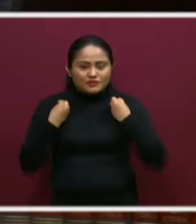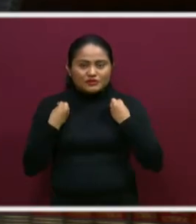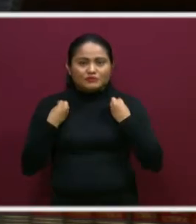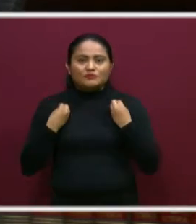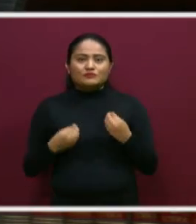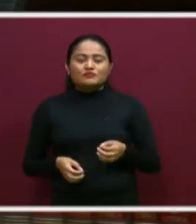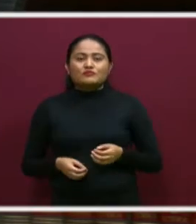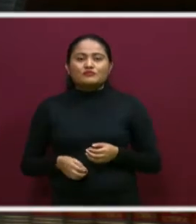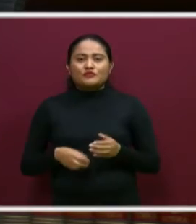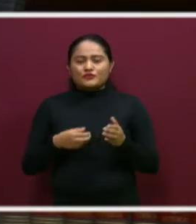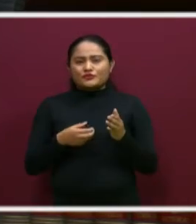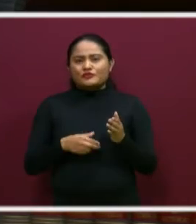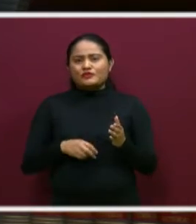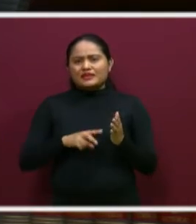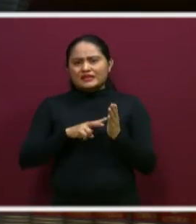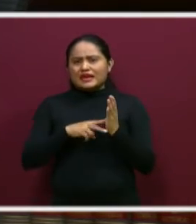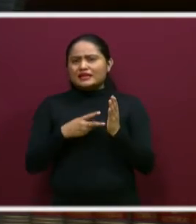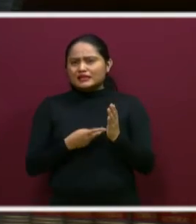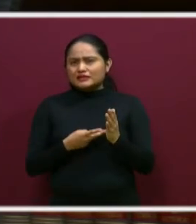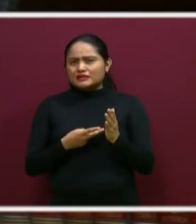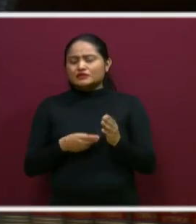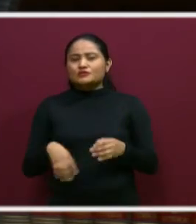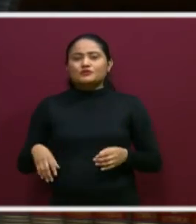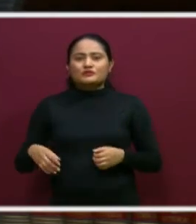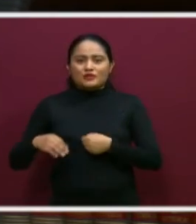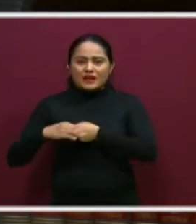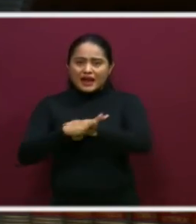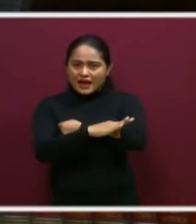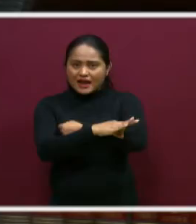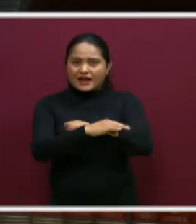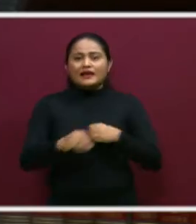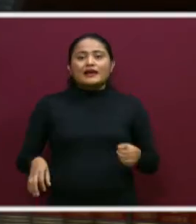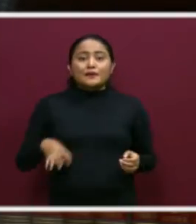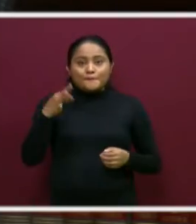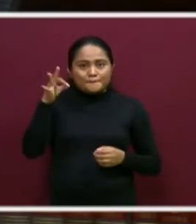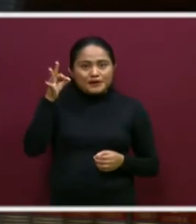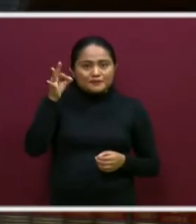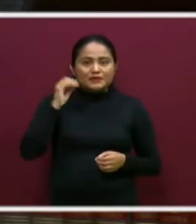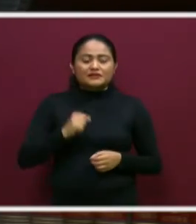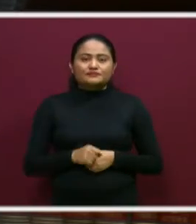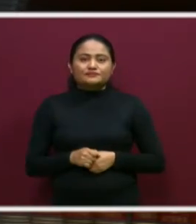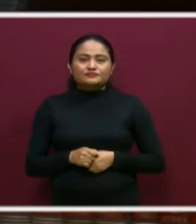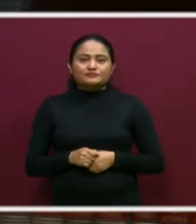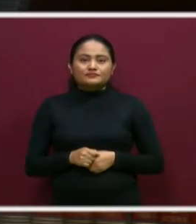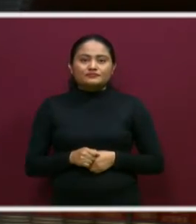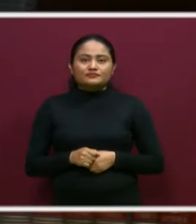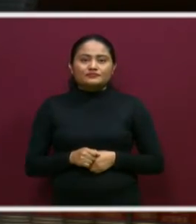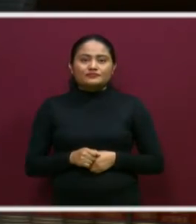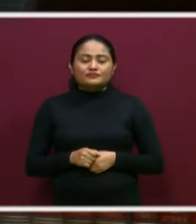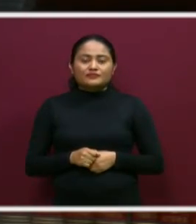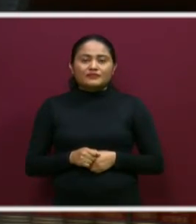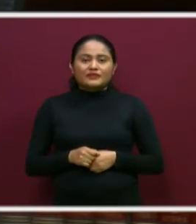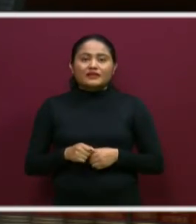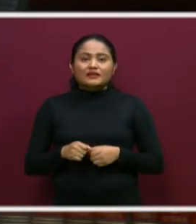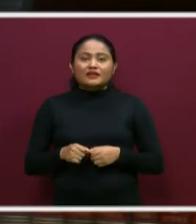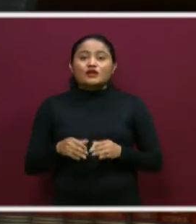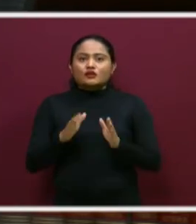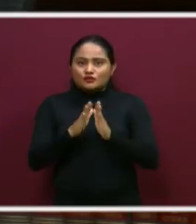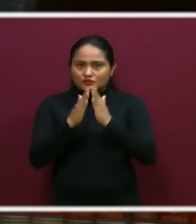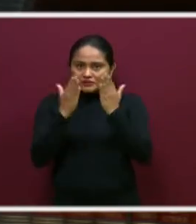taller como comúnmente le llaman los libros pop pop los libros que salen de 3d